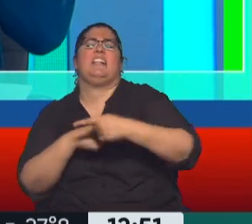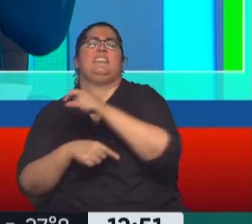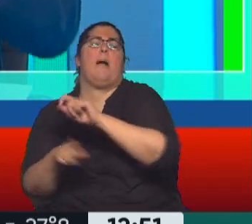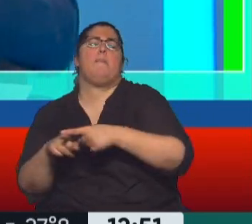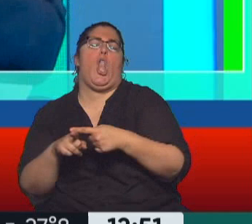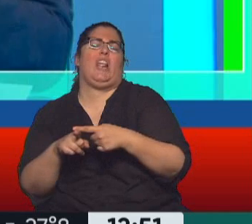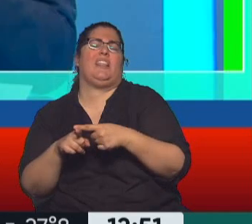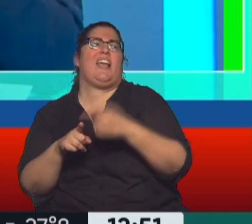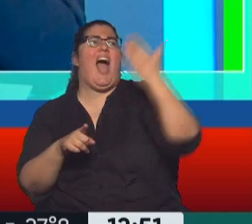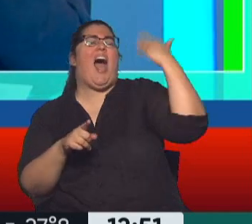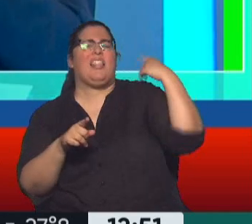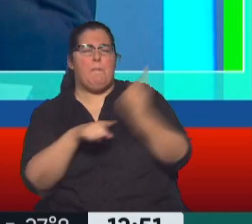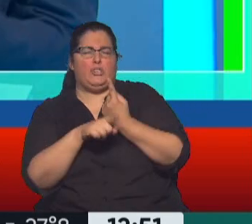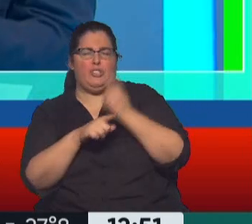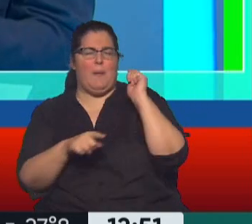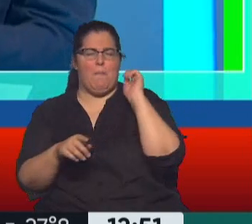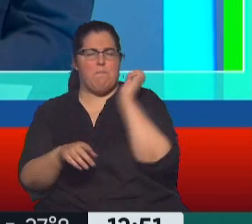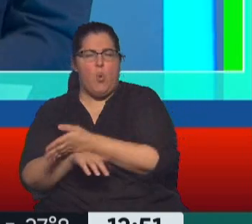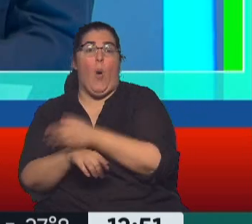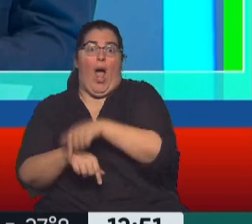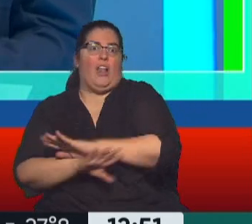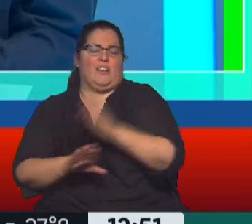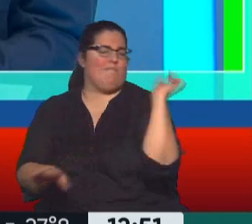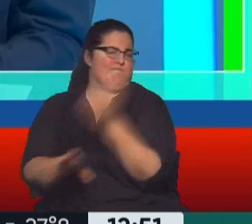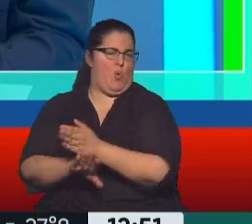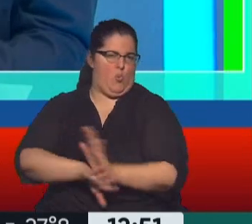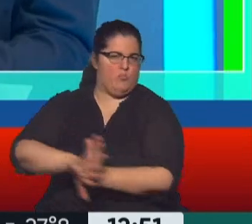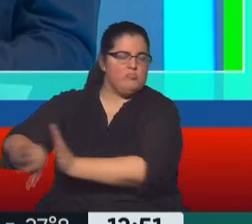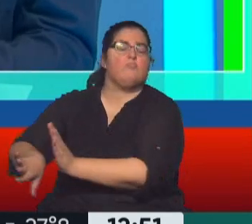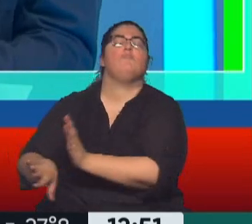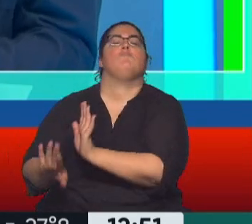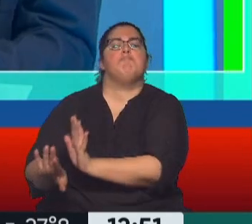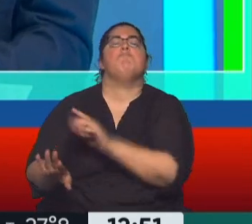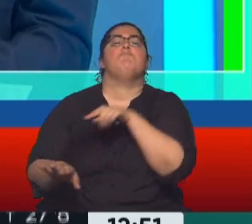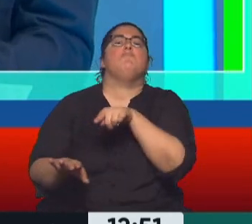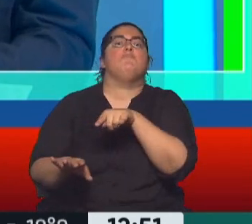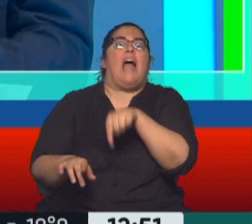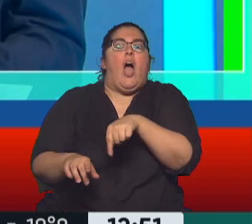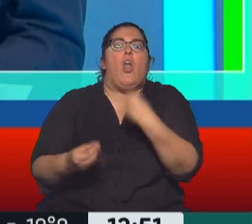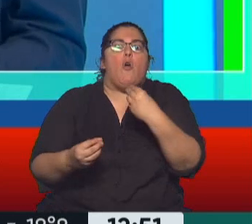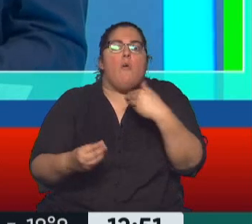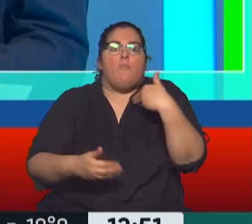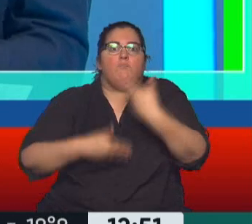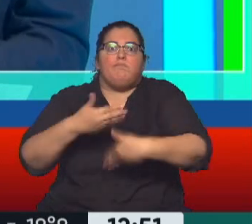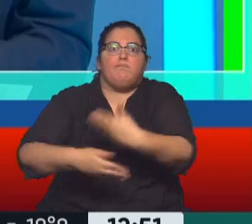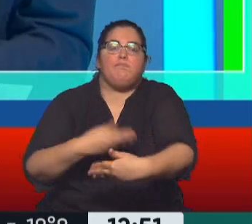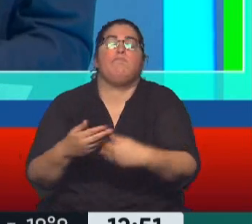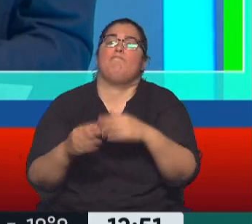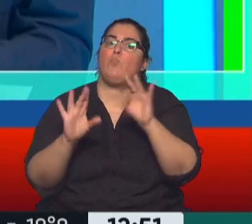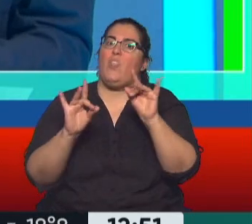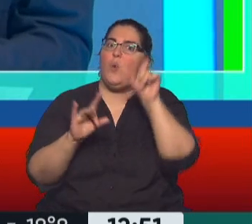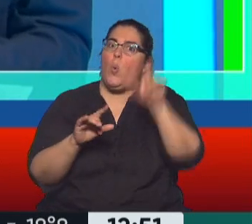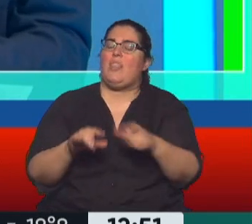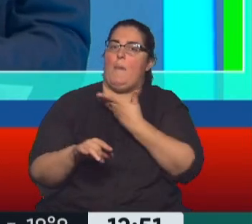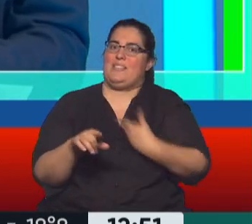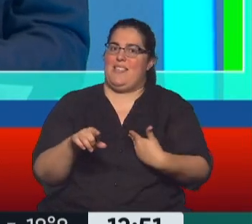sacar de encima. Ahora, para llevar eso adelante, uno podría decir, la dificultad que él tiene es que en el primer